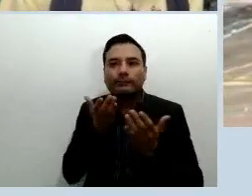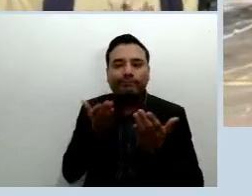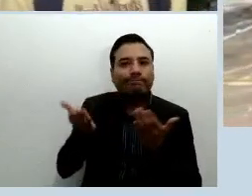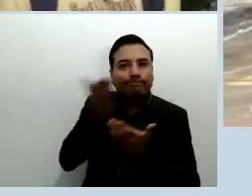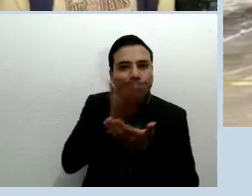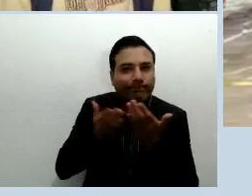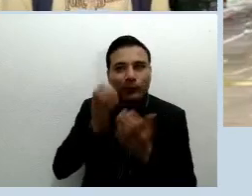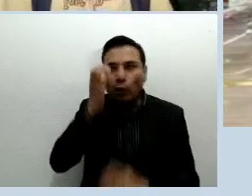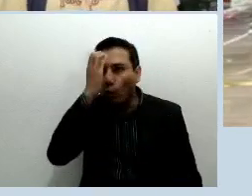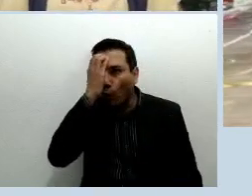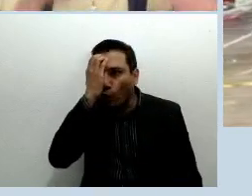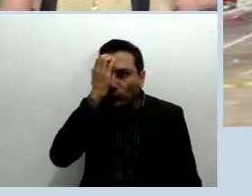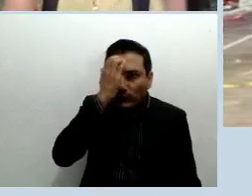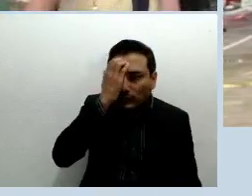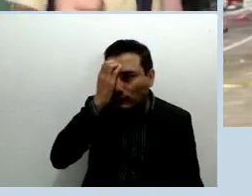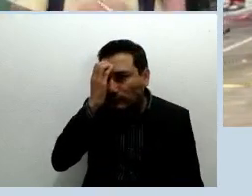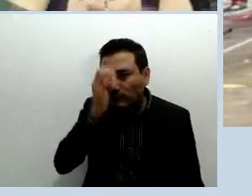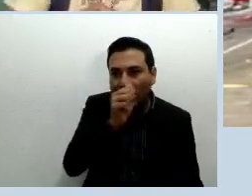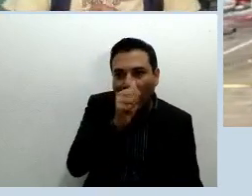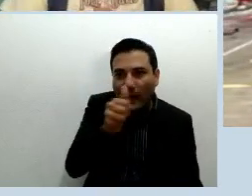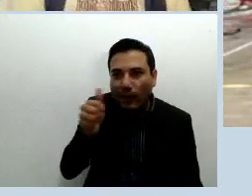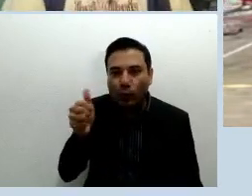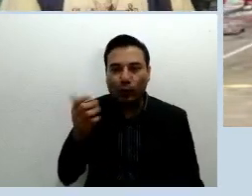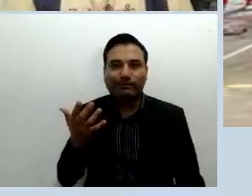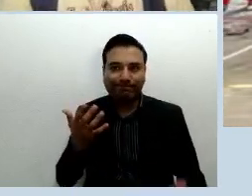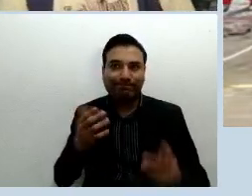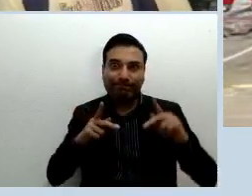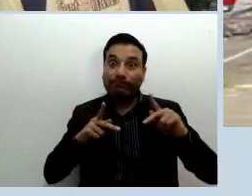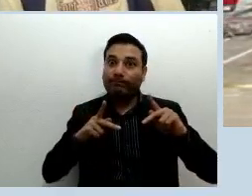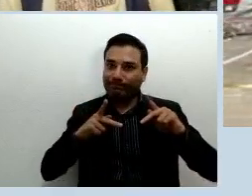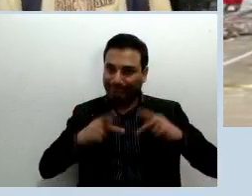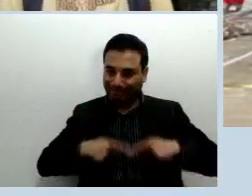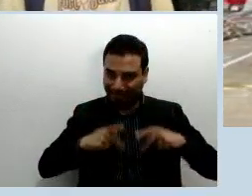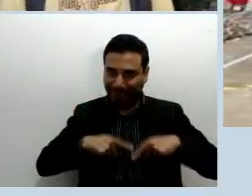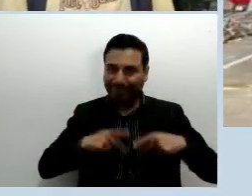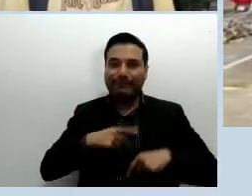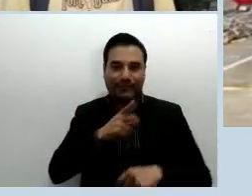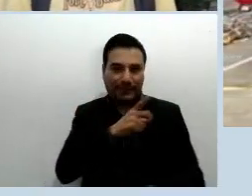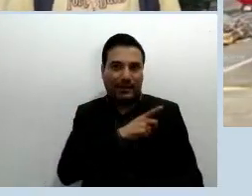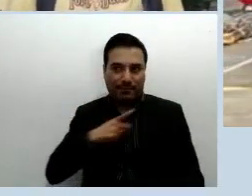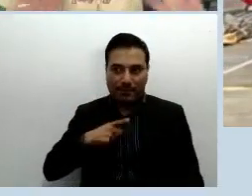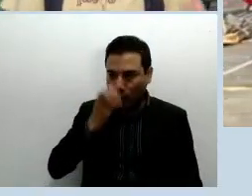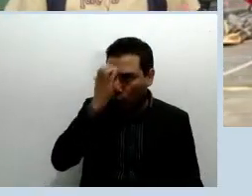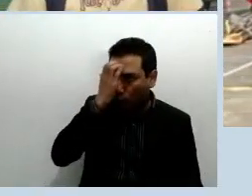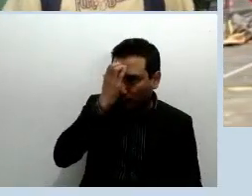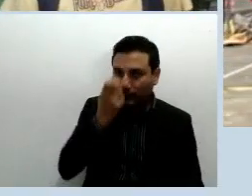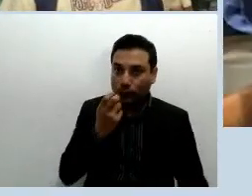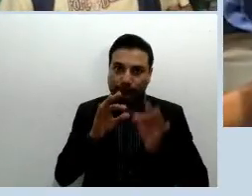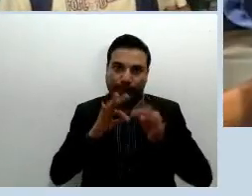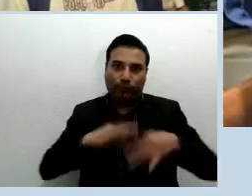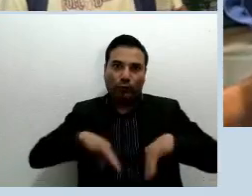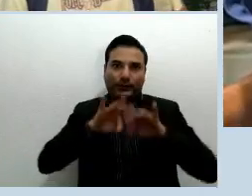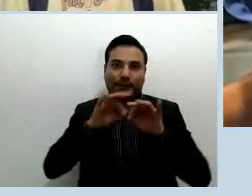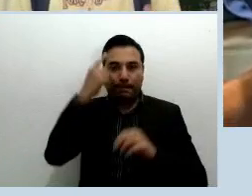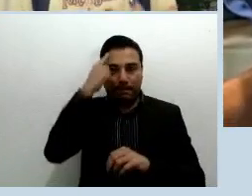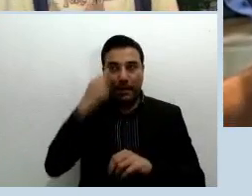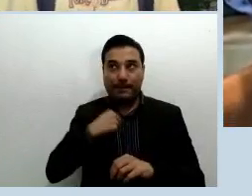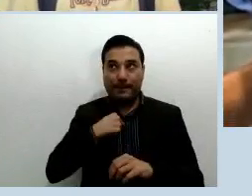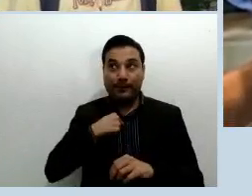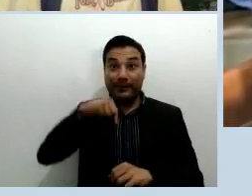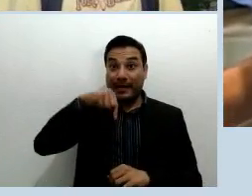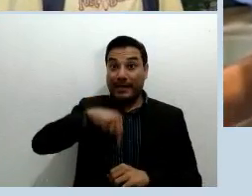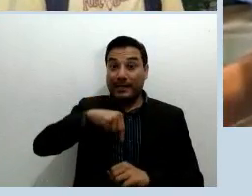realmente eh ahorita hablo de gente porque es muy importante es para mí pero pues en la comitiva algo que estamos también